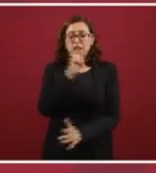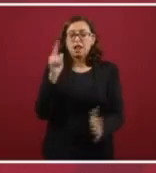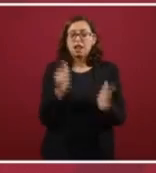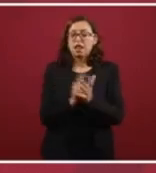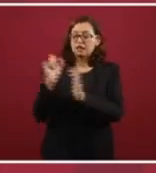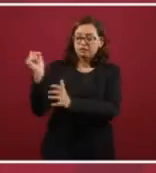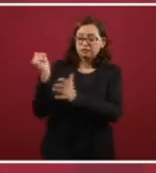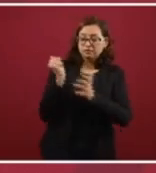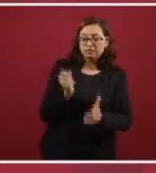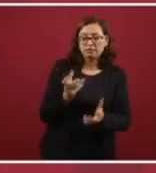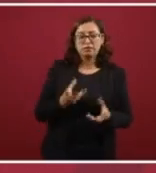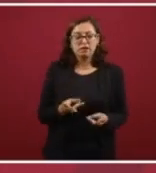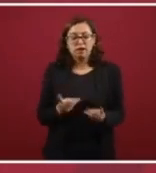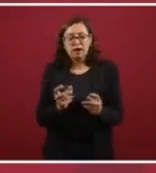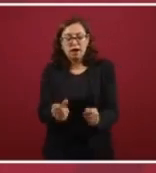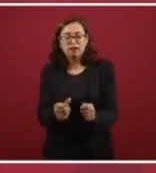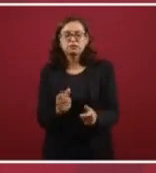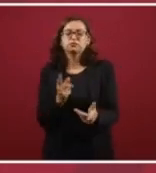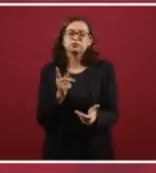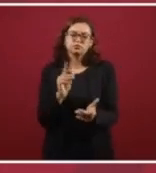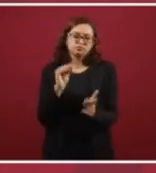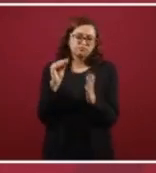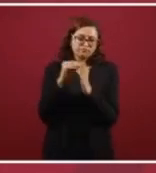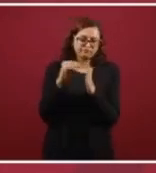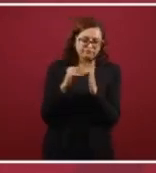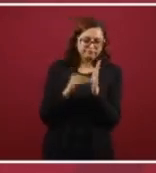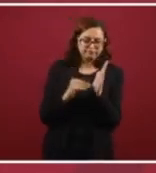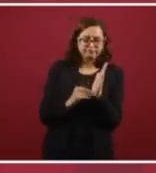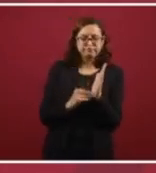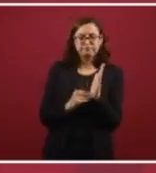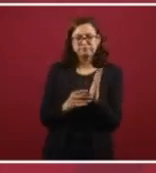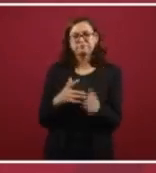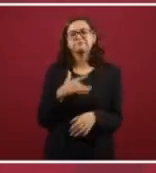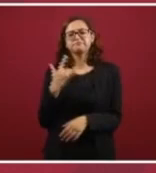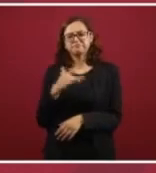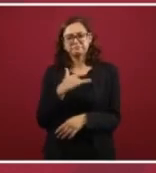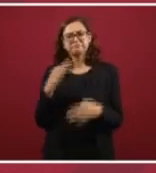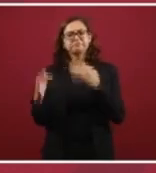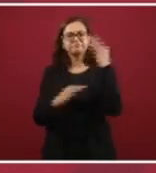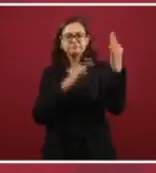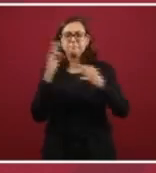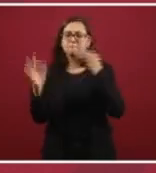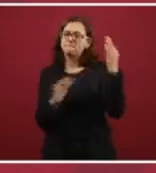ingresos. Creo que es una buena noticia.